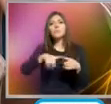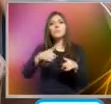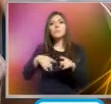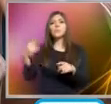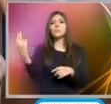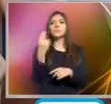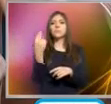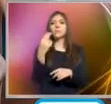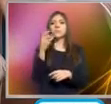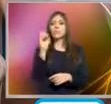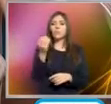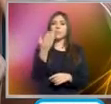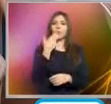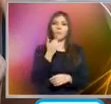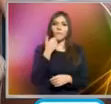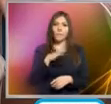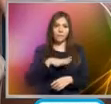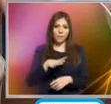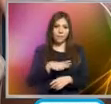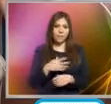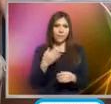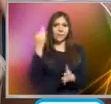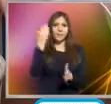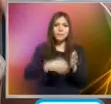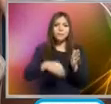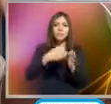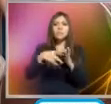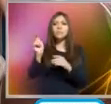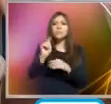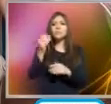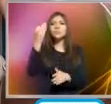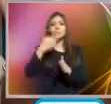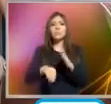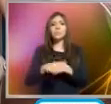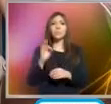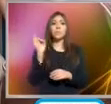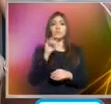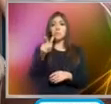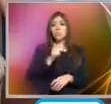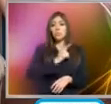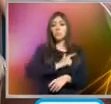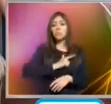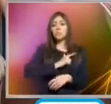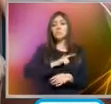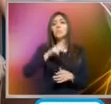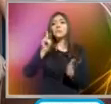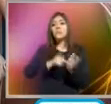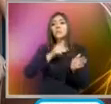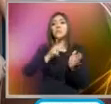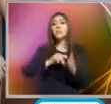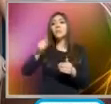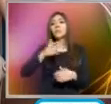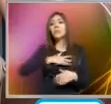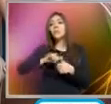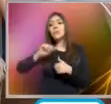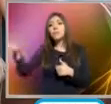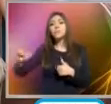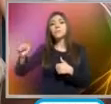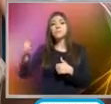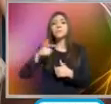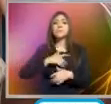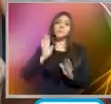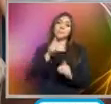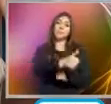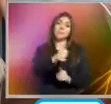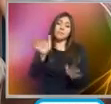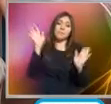que no se estaban cubriendo, ¿no? Claro. Y si a ti te gusta que te pongan el cuerno, bueno, si es que de cada quien. No, claro que no. ¿No? No,